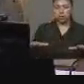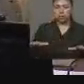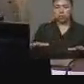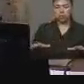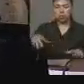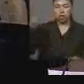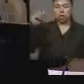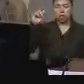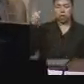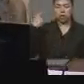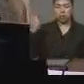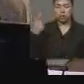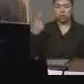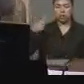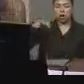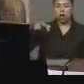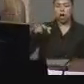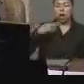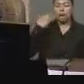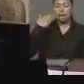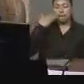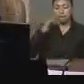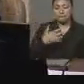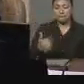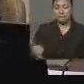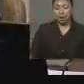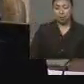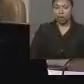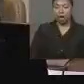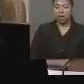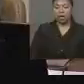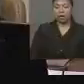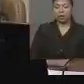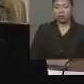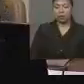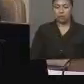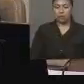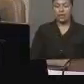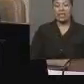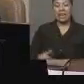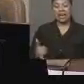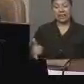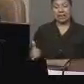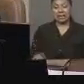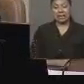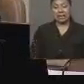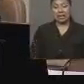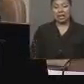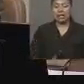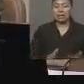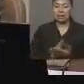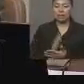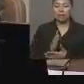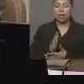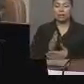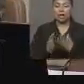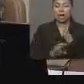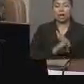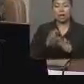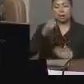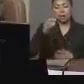matrícula parvularia con la expansión de salas cunas y jardines. Se inicia la carrera